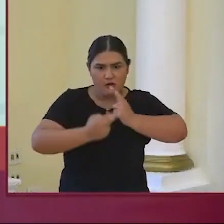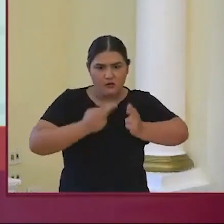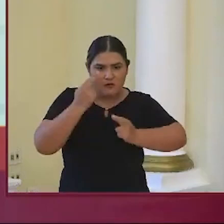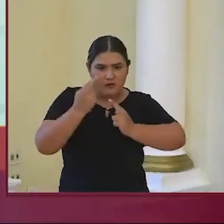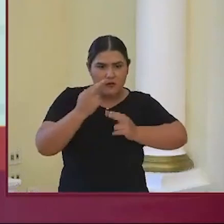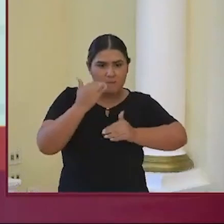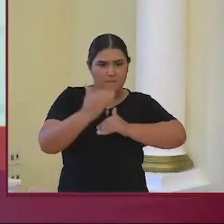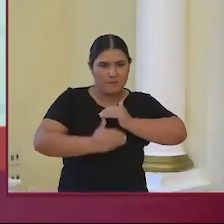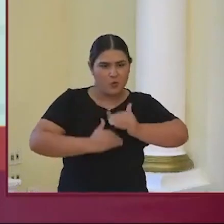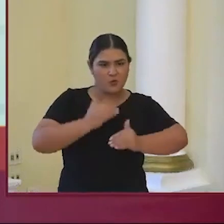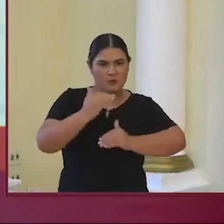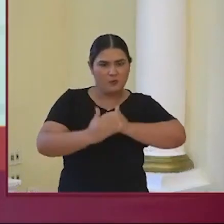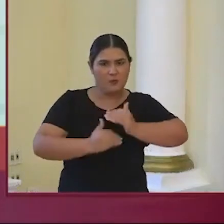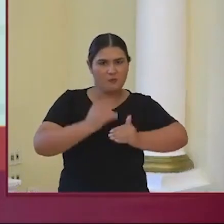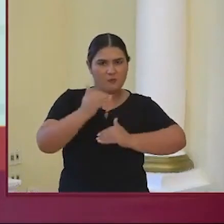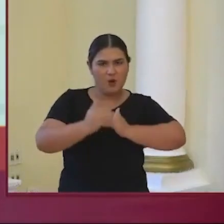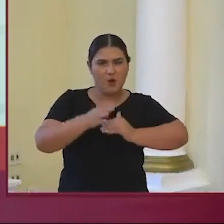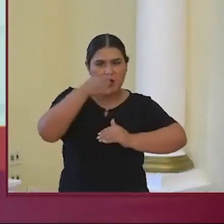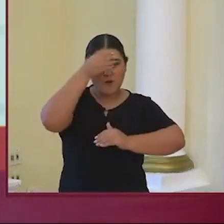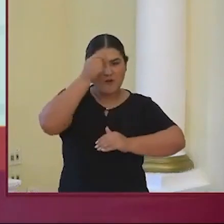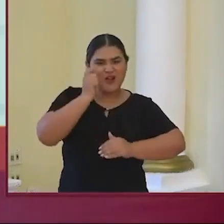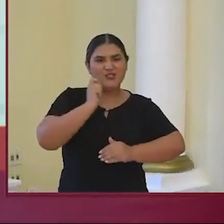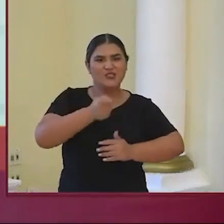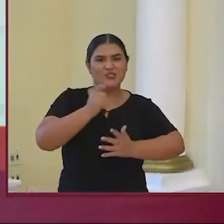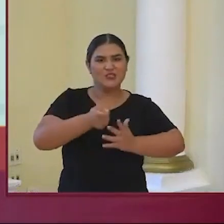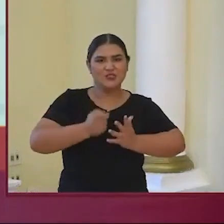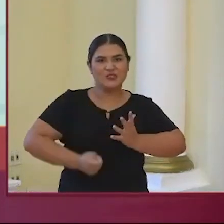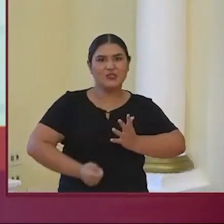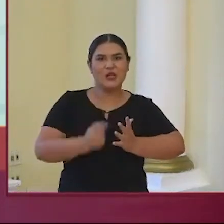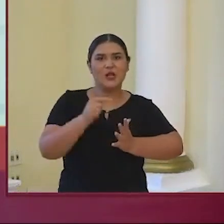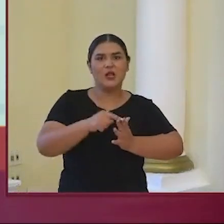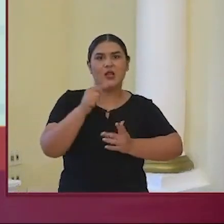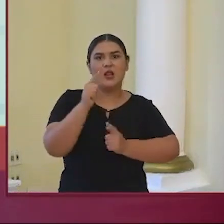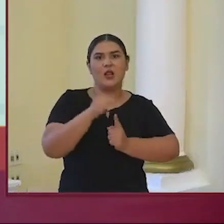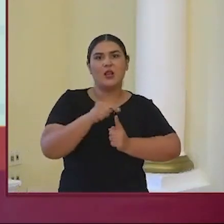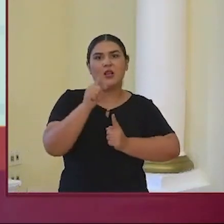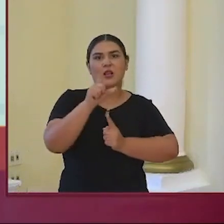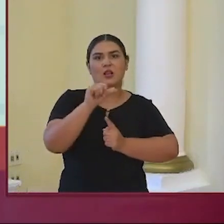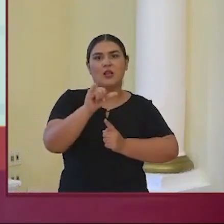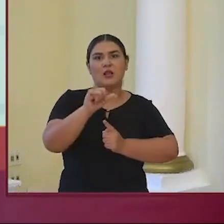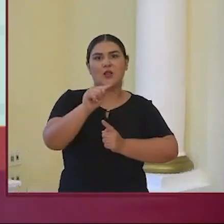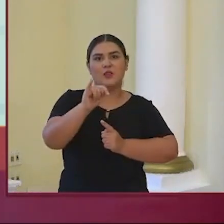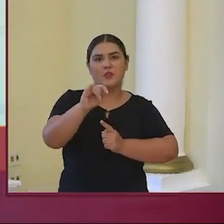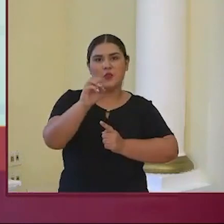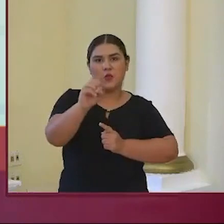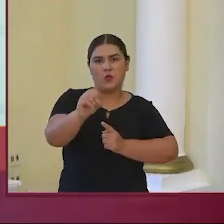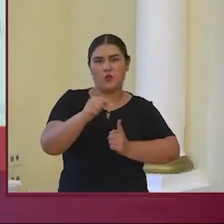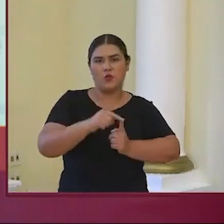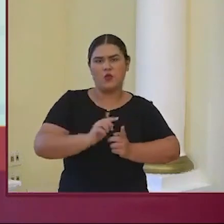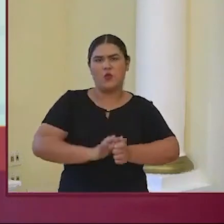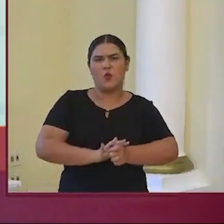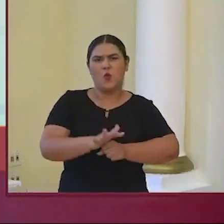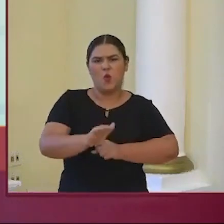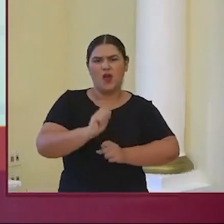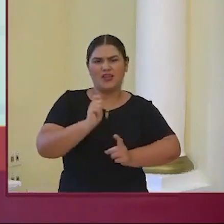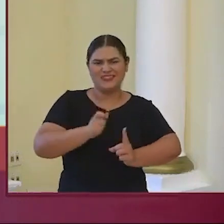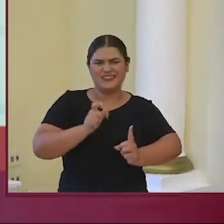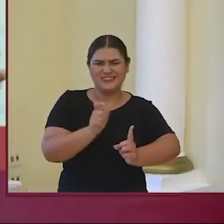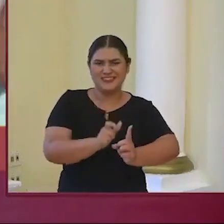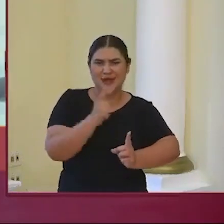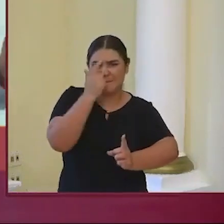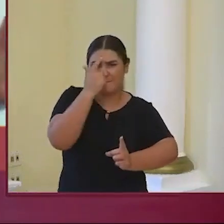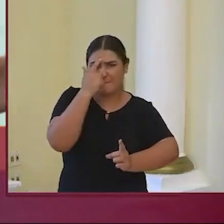reprocesamiento de litio, con la condición de que se establezcan